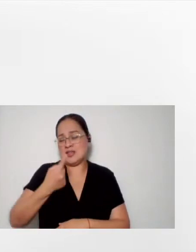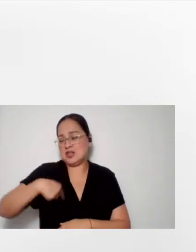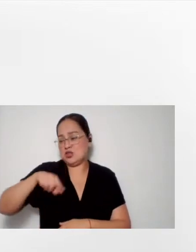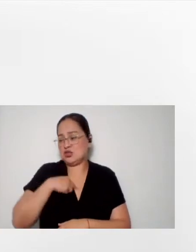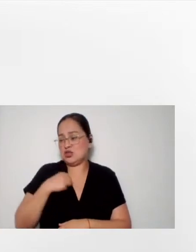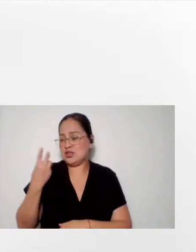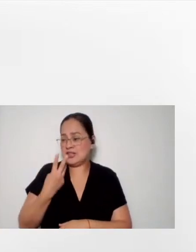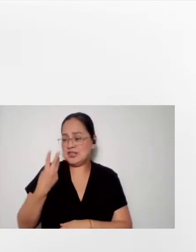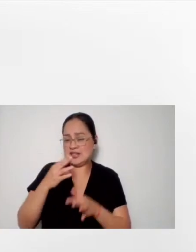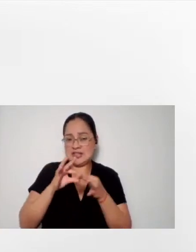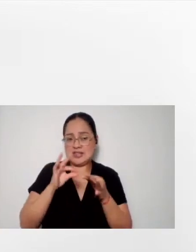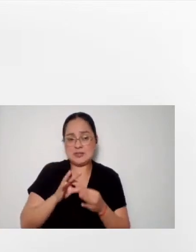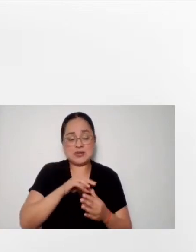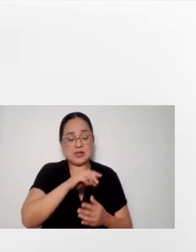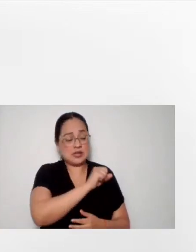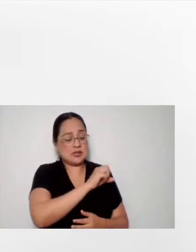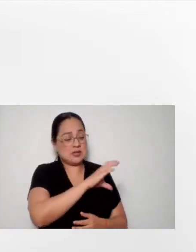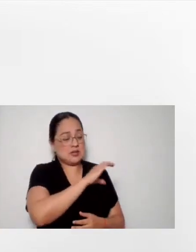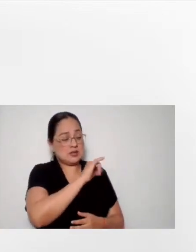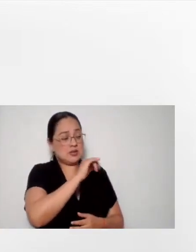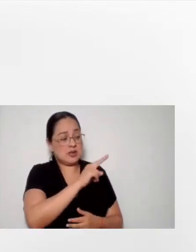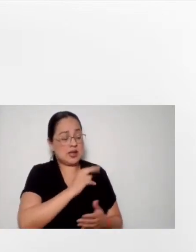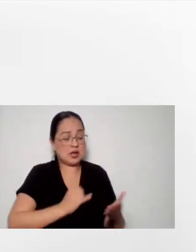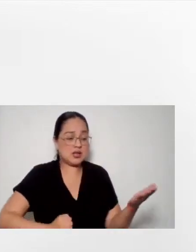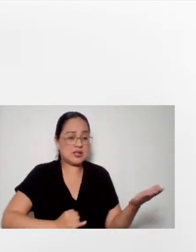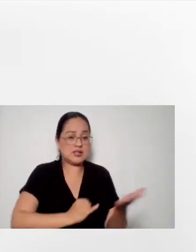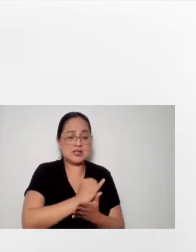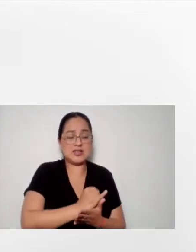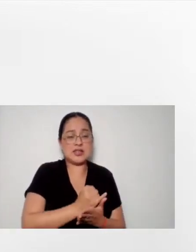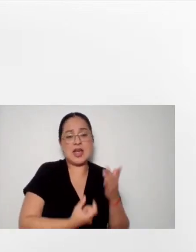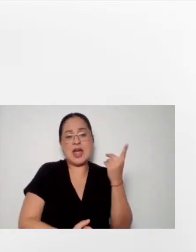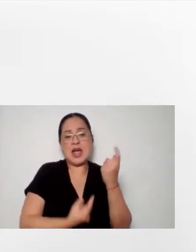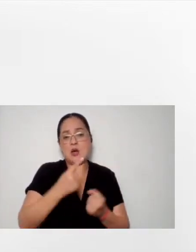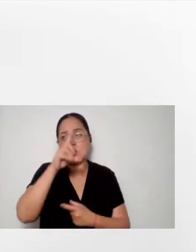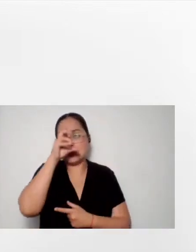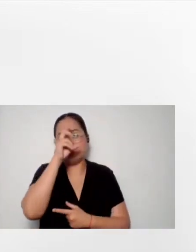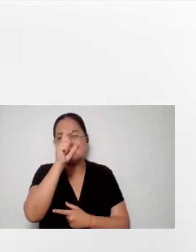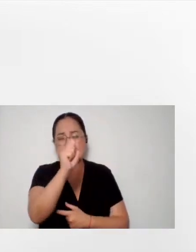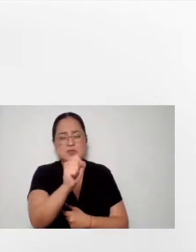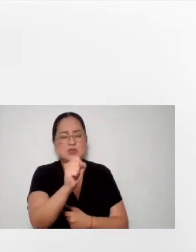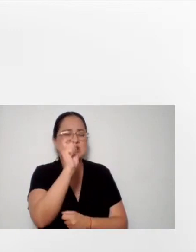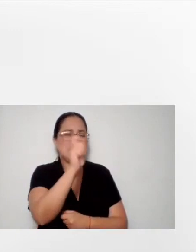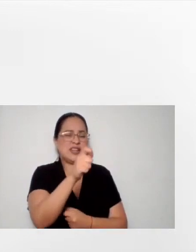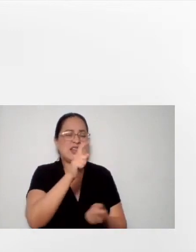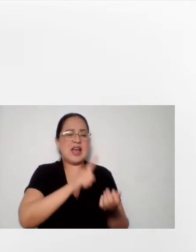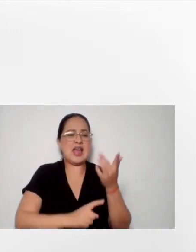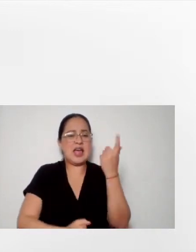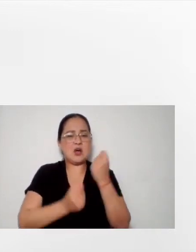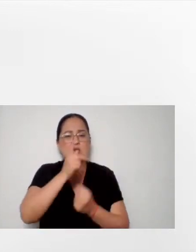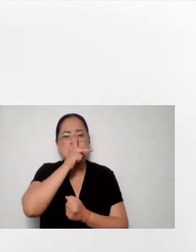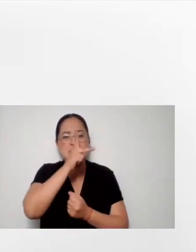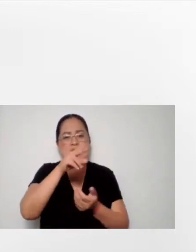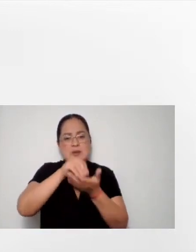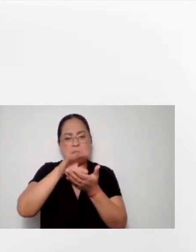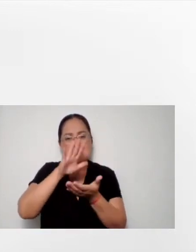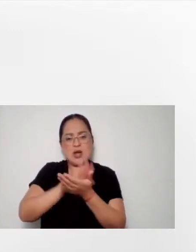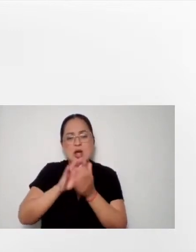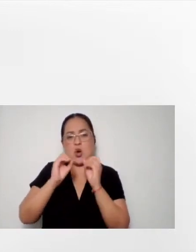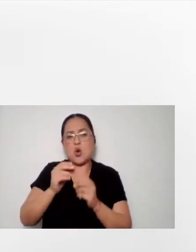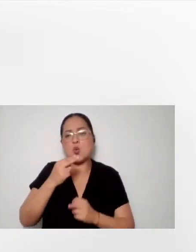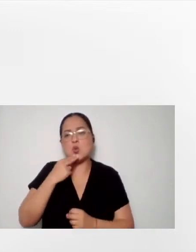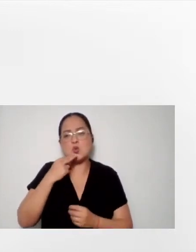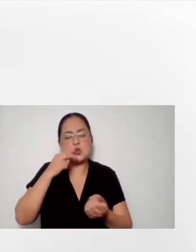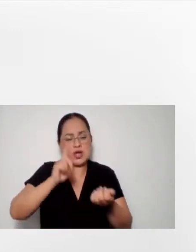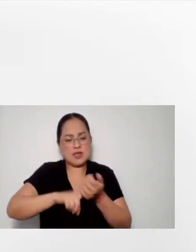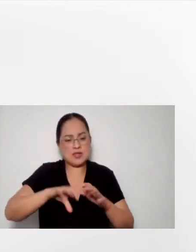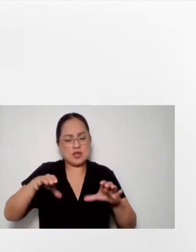Corte define algunos términos para que podamos tener un mejor entendimiento de lo que significan ciertas palabras que vienen o se están utilizando dentro de